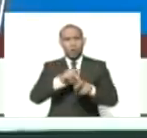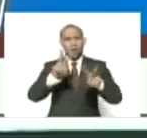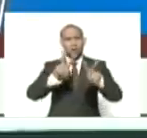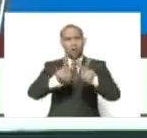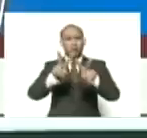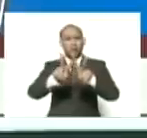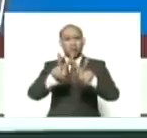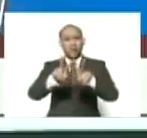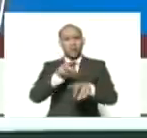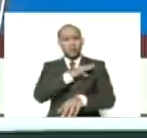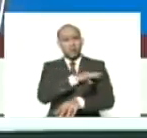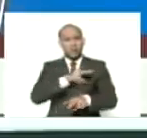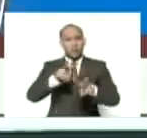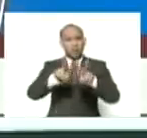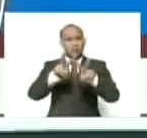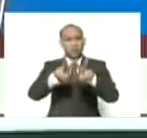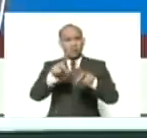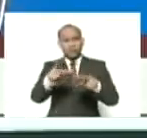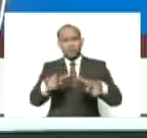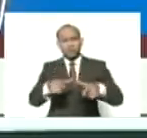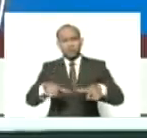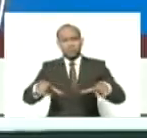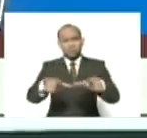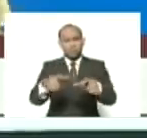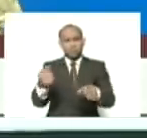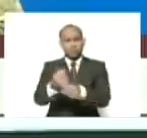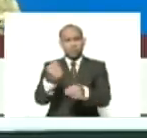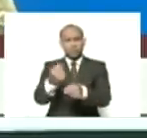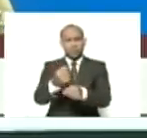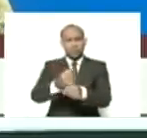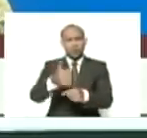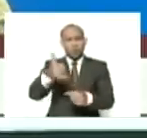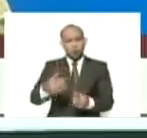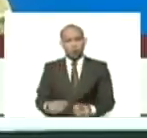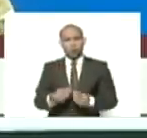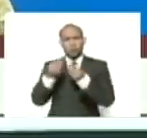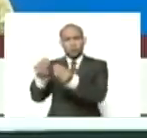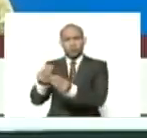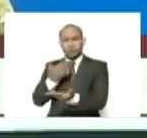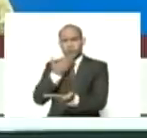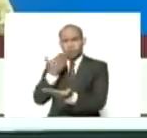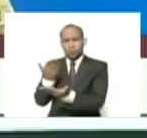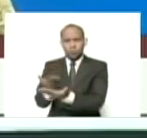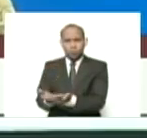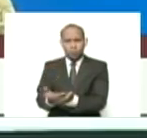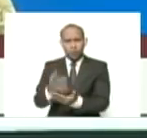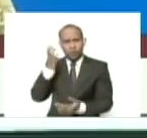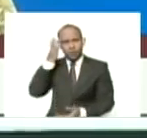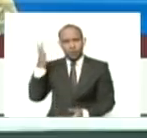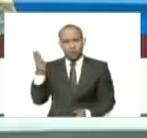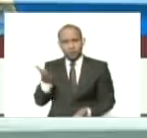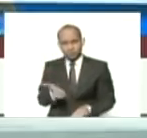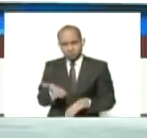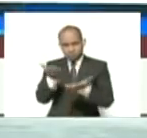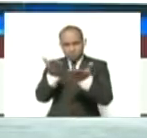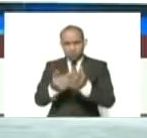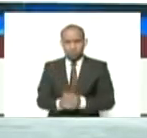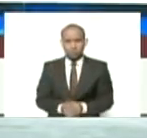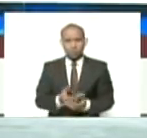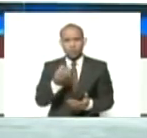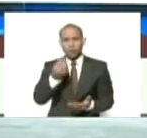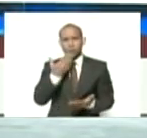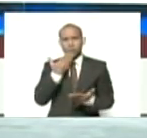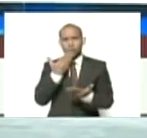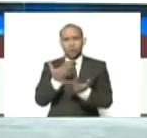y es el vocero del sector trabajadores hoy para entregarme también un conjunto de propuestas y de ideas. Adelante. Muchas